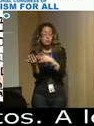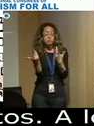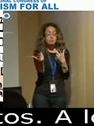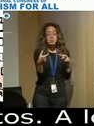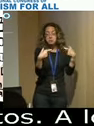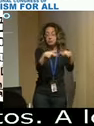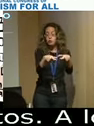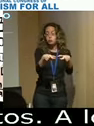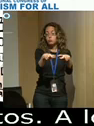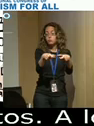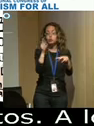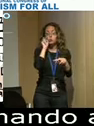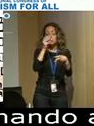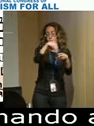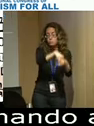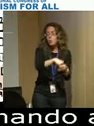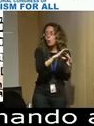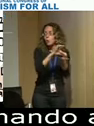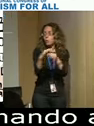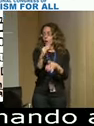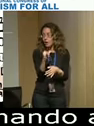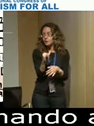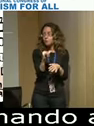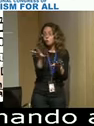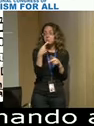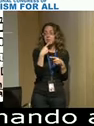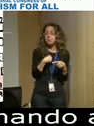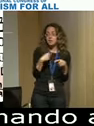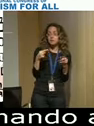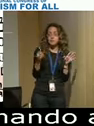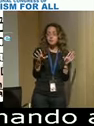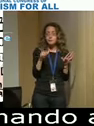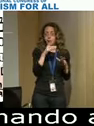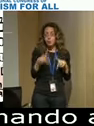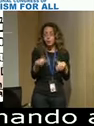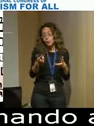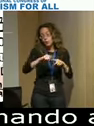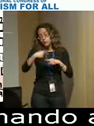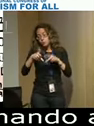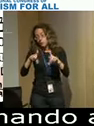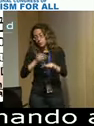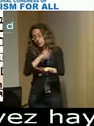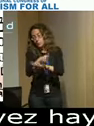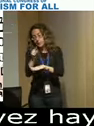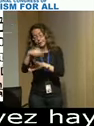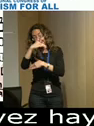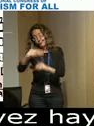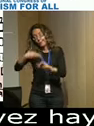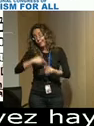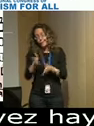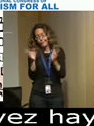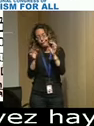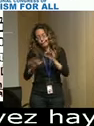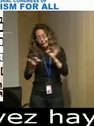parece a mí, que igual algunos me dicen, sí, por aquí, que luego vas al hotel de tal y no te atienden. Estamos hablando así un poco en términos